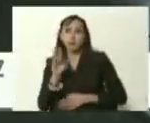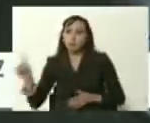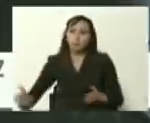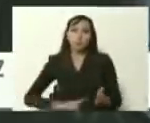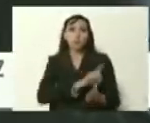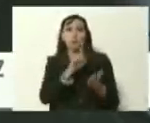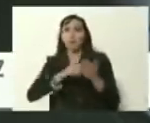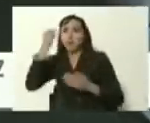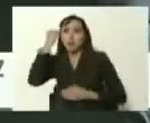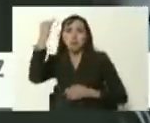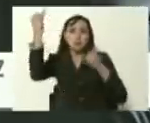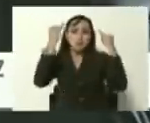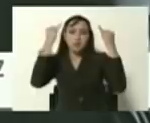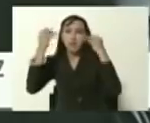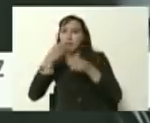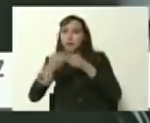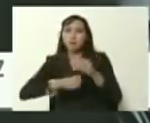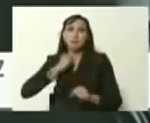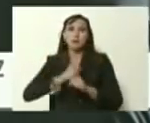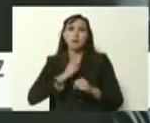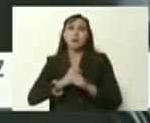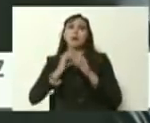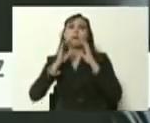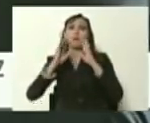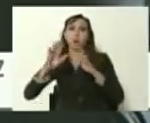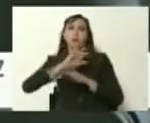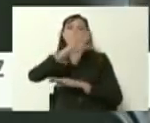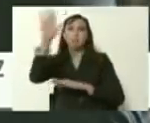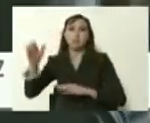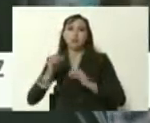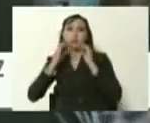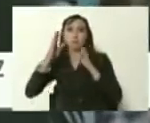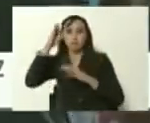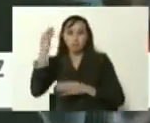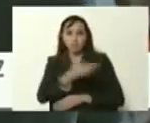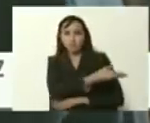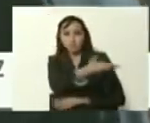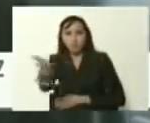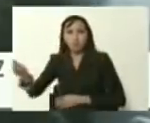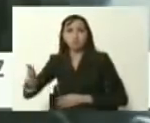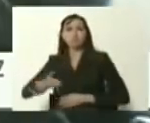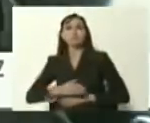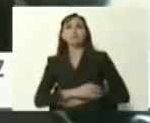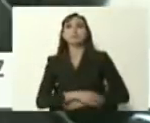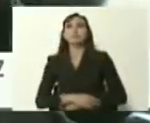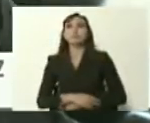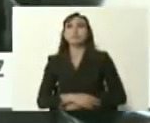y ejecutarla bajo la bendición del cielo. Que Dios les bendiga.